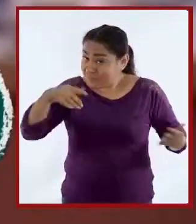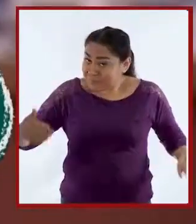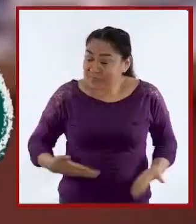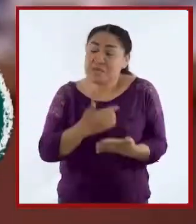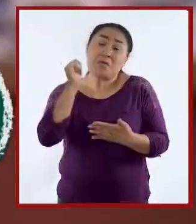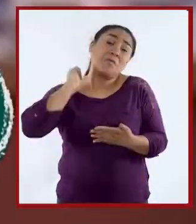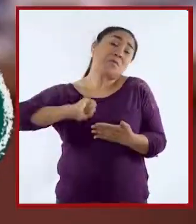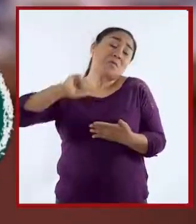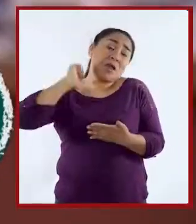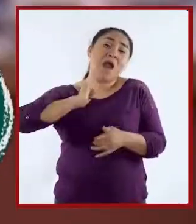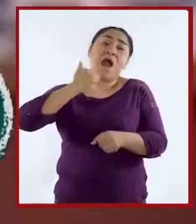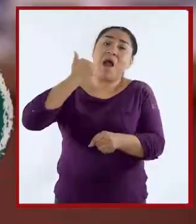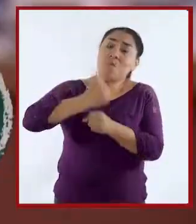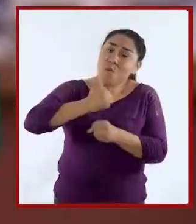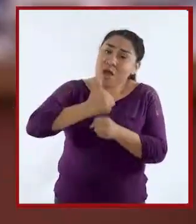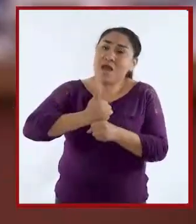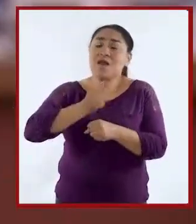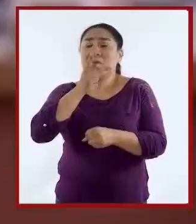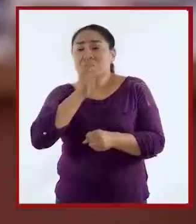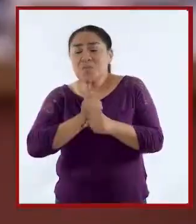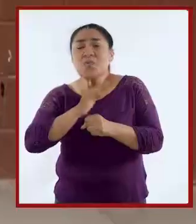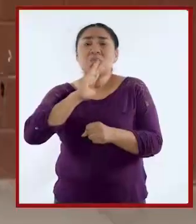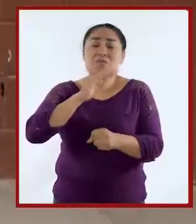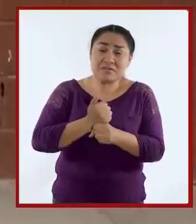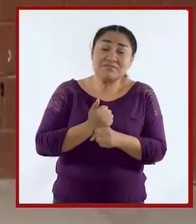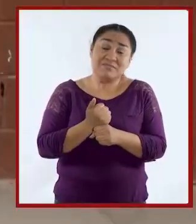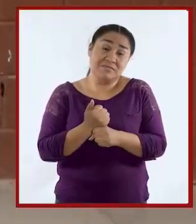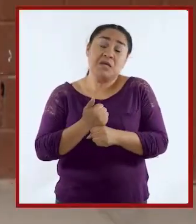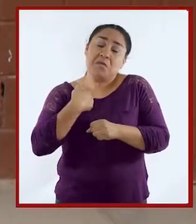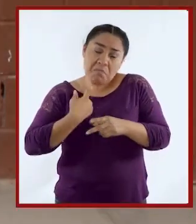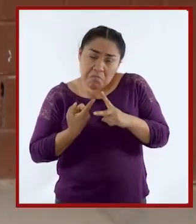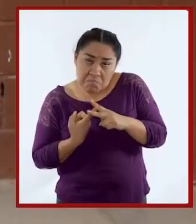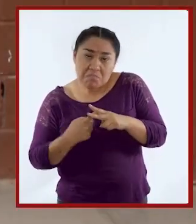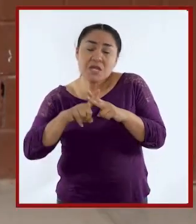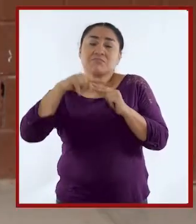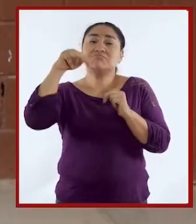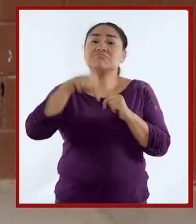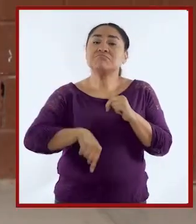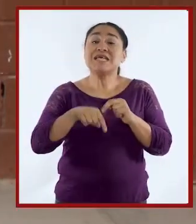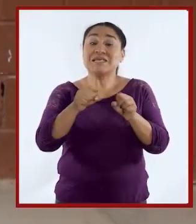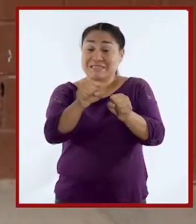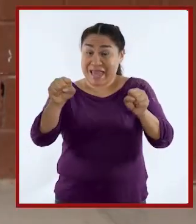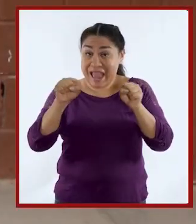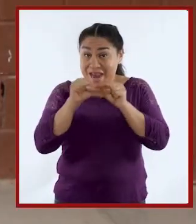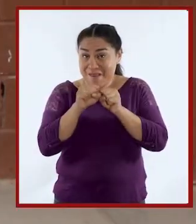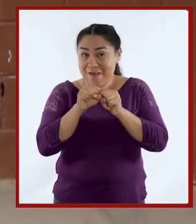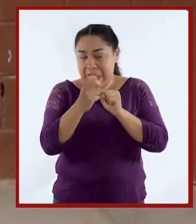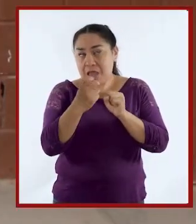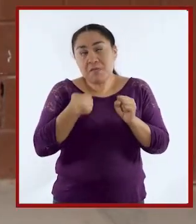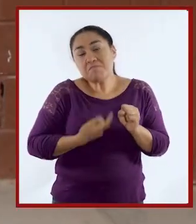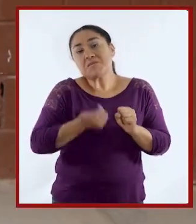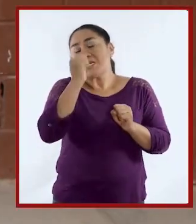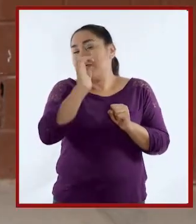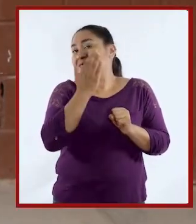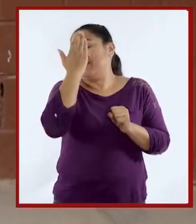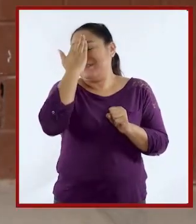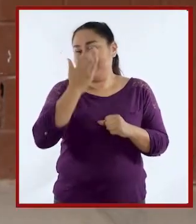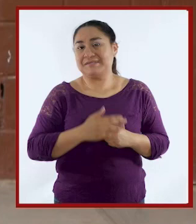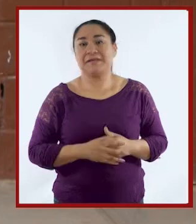padres, mis antepasados, mis abuelos, y aquí empecé a trabajar en ese salón que está de este